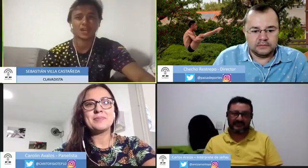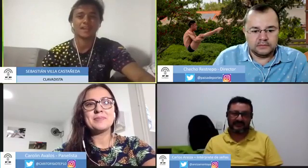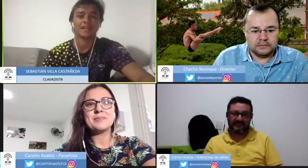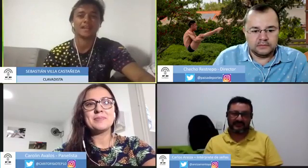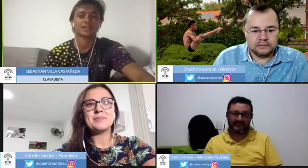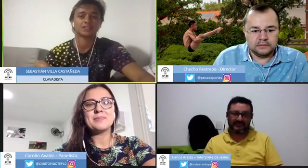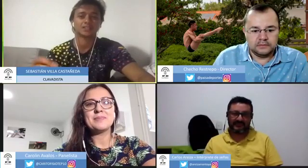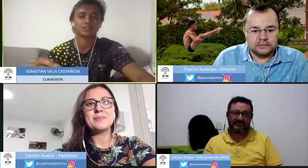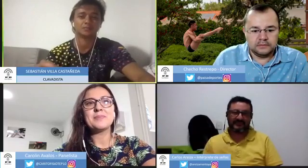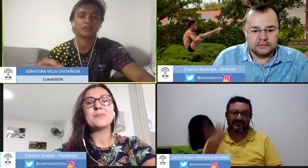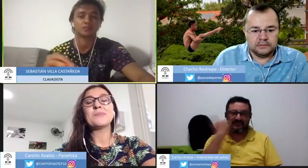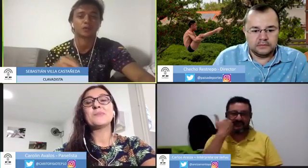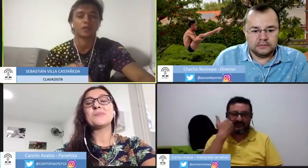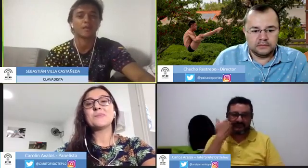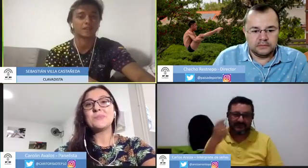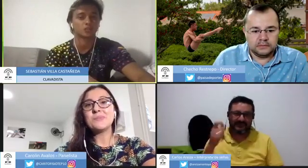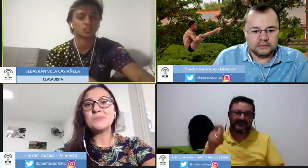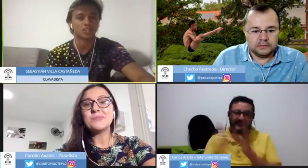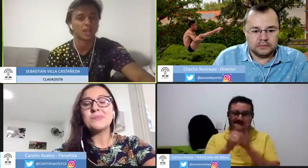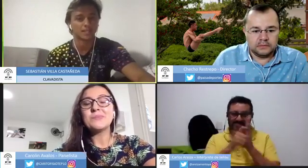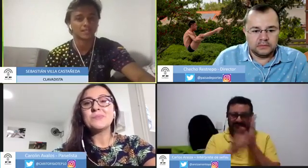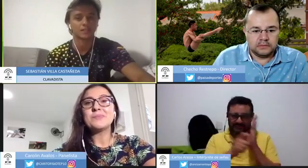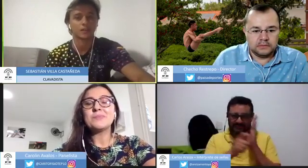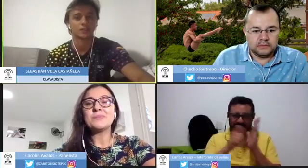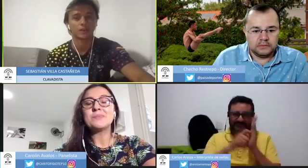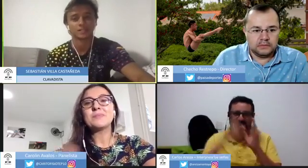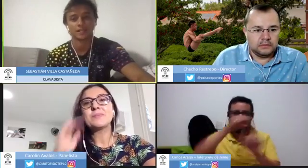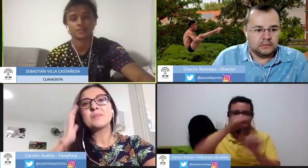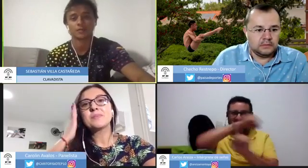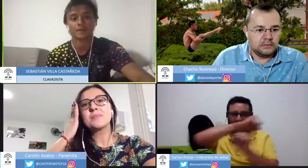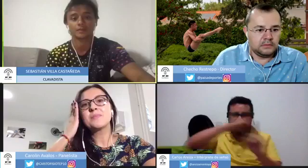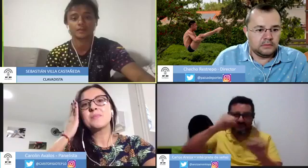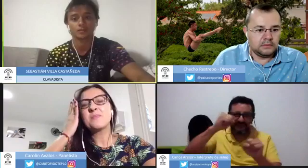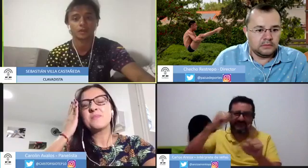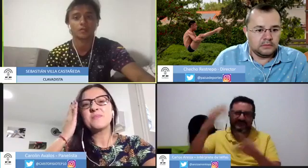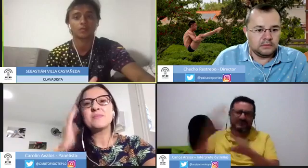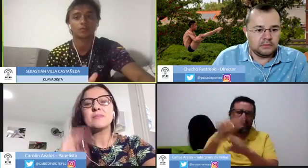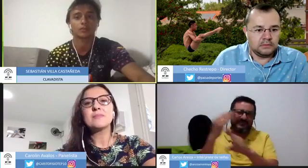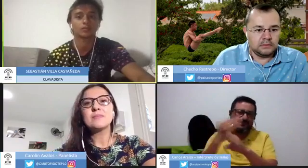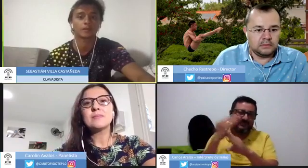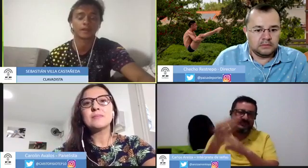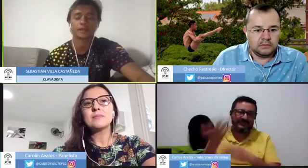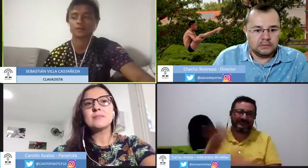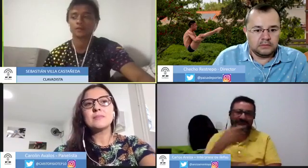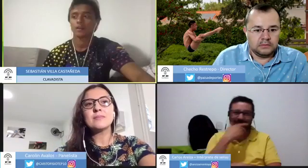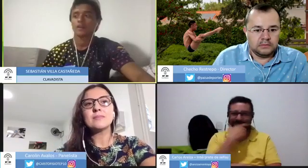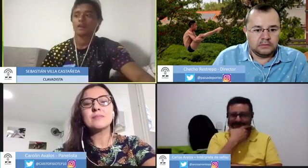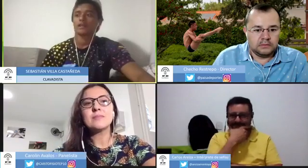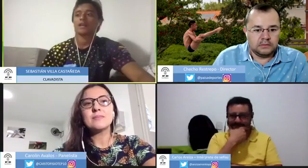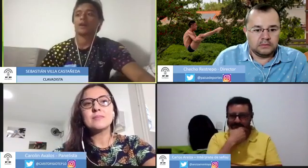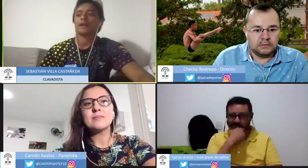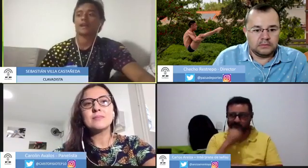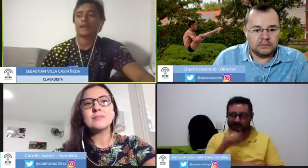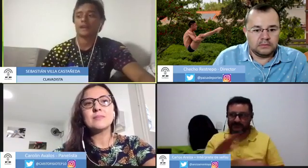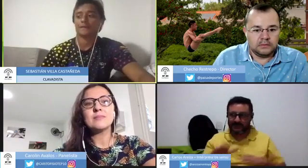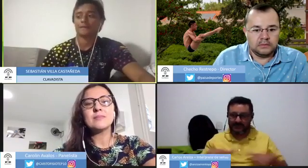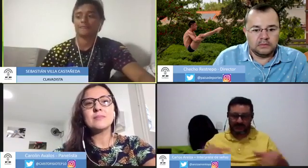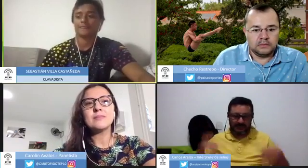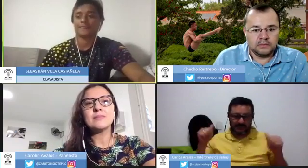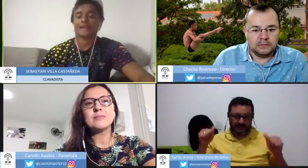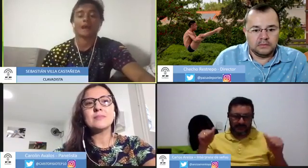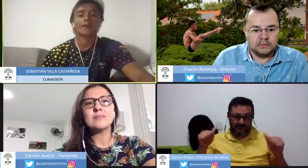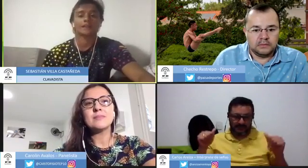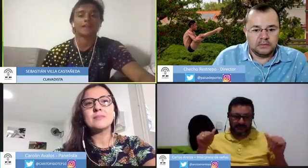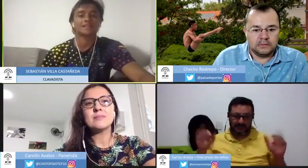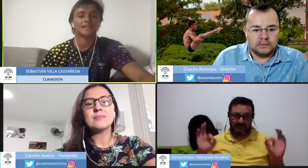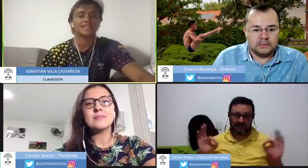chikungunya, de los problemas sociales que estaba viviendo Brasil en ese momento, entonces uno iba como un poquito prevenido. Y a la hora